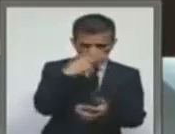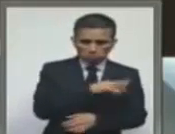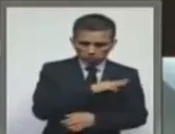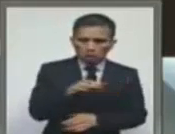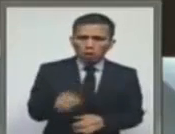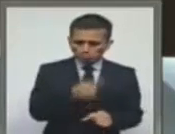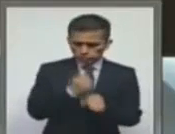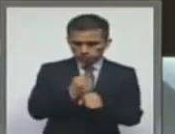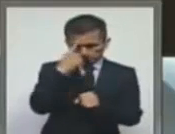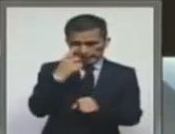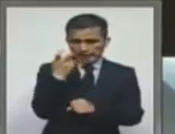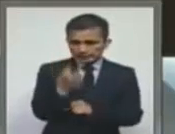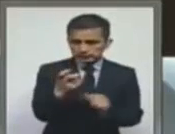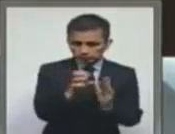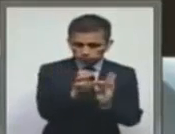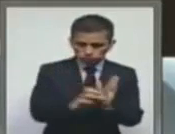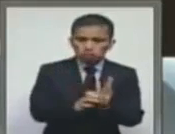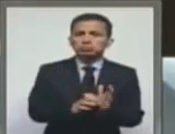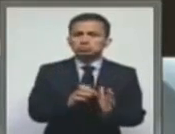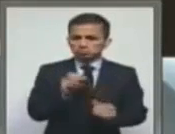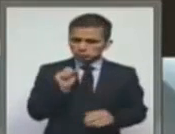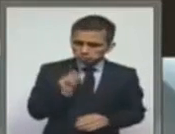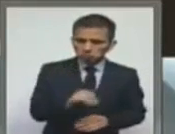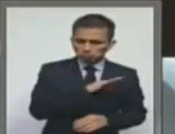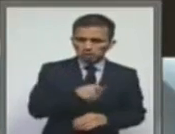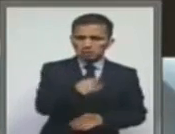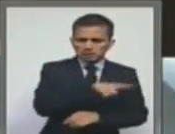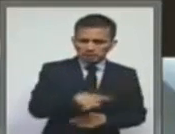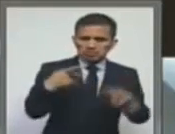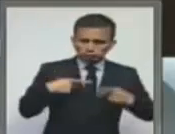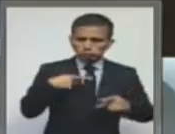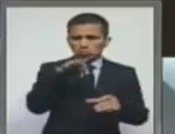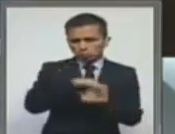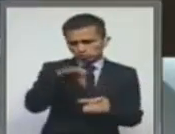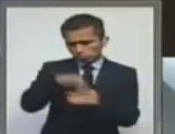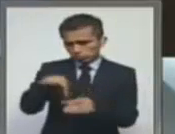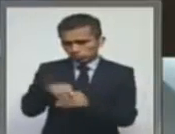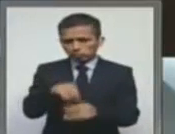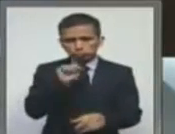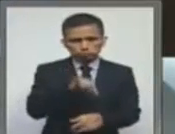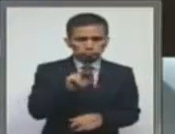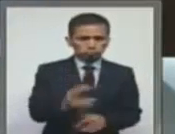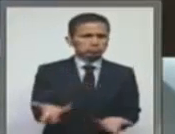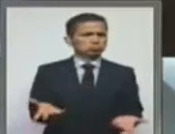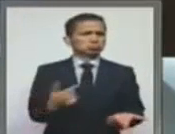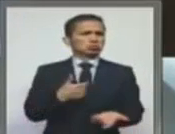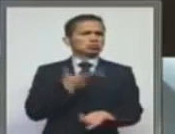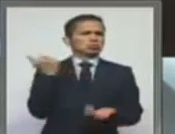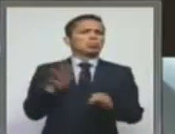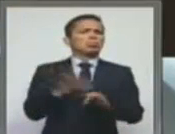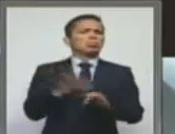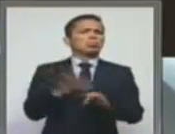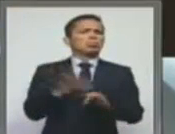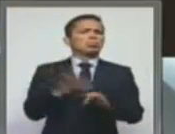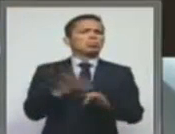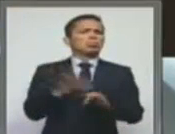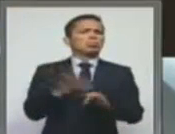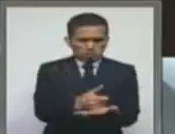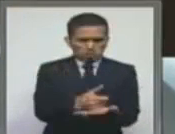esta constitución sí sea refrendada por la ciudadanía. No veo el miedo de que seamos los ciudadanos de la